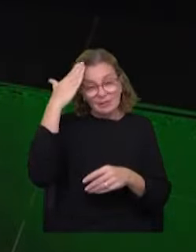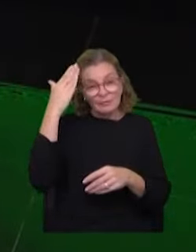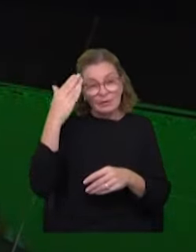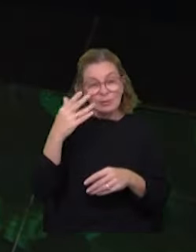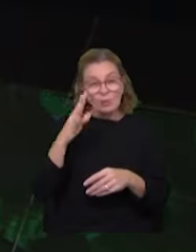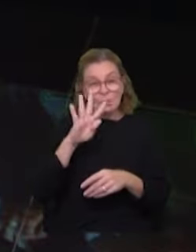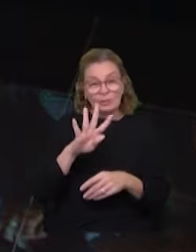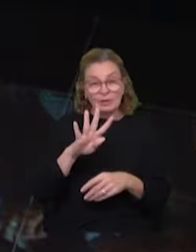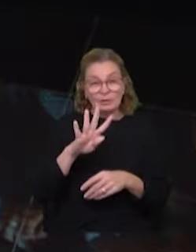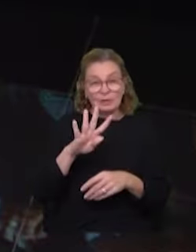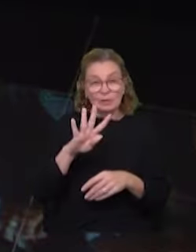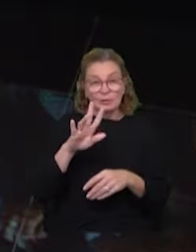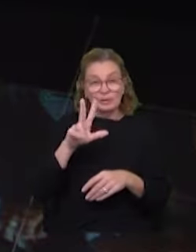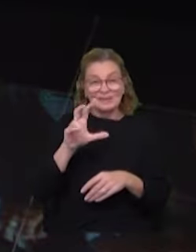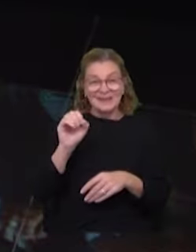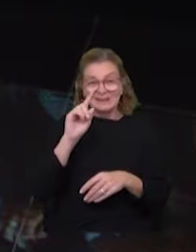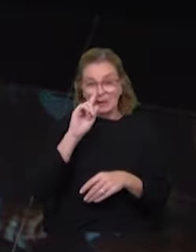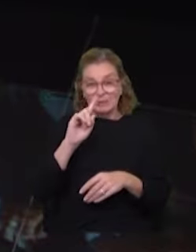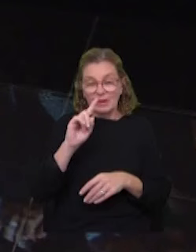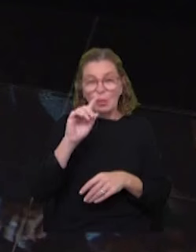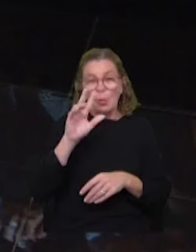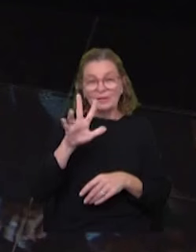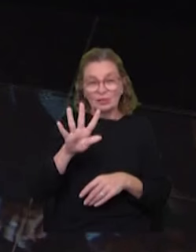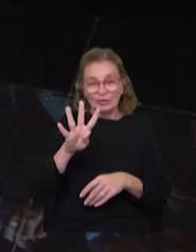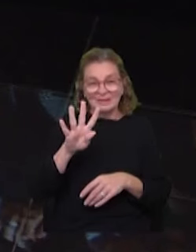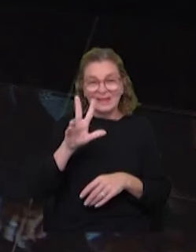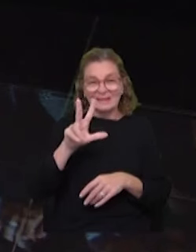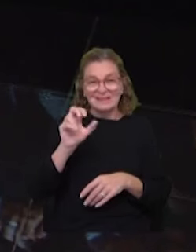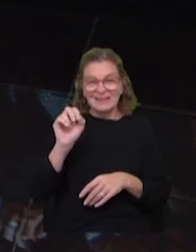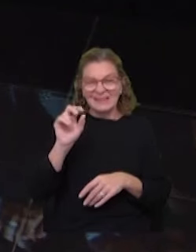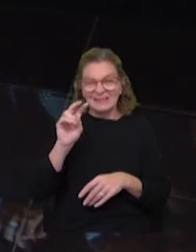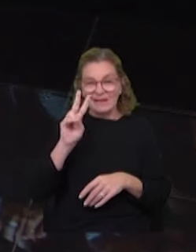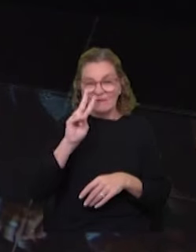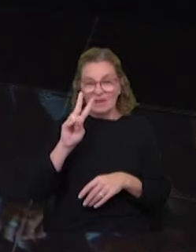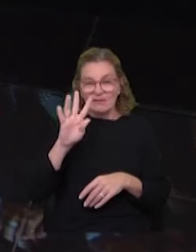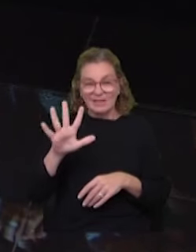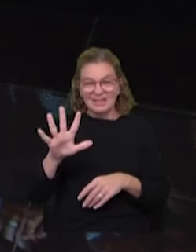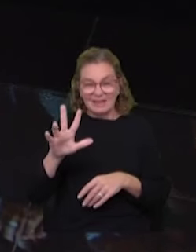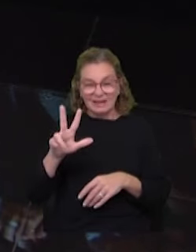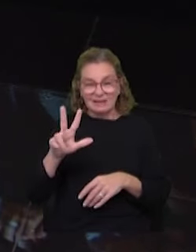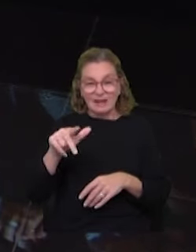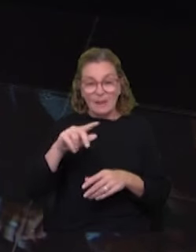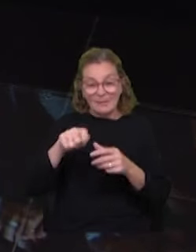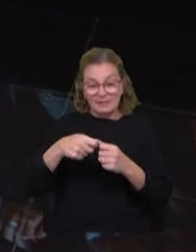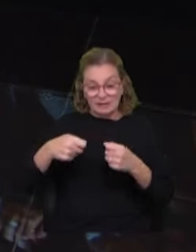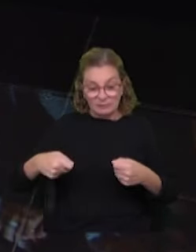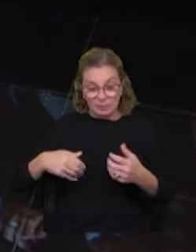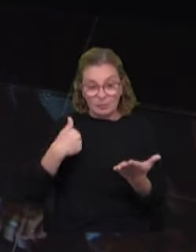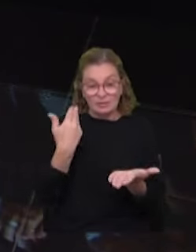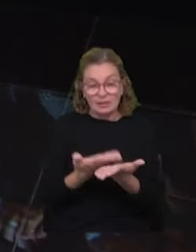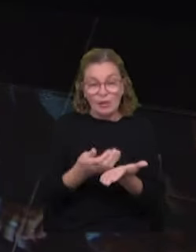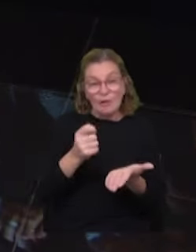fueron 43,23 en las firmas que entregó este sábado el Pit cnt para previtar la